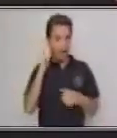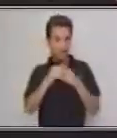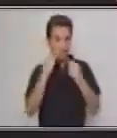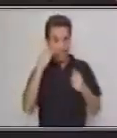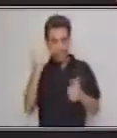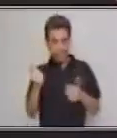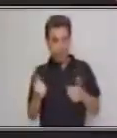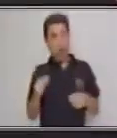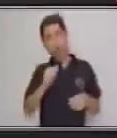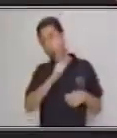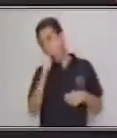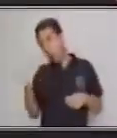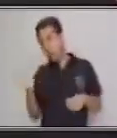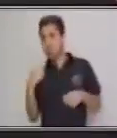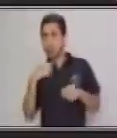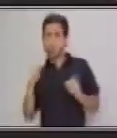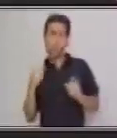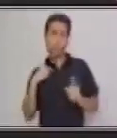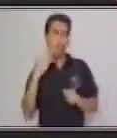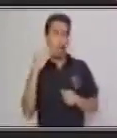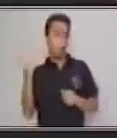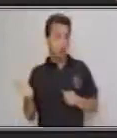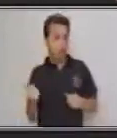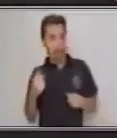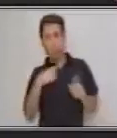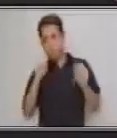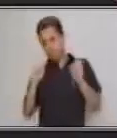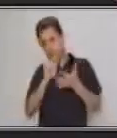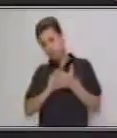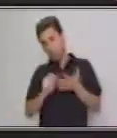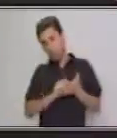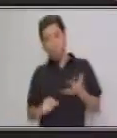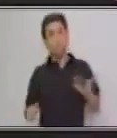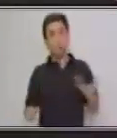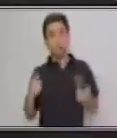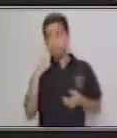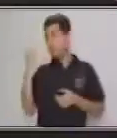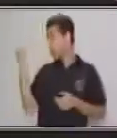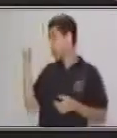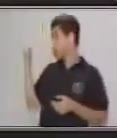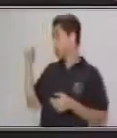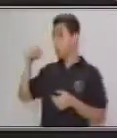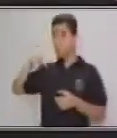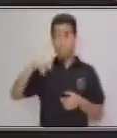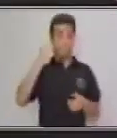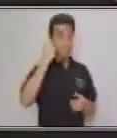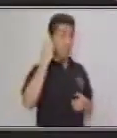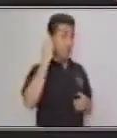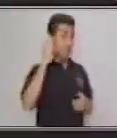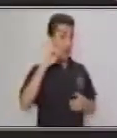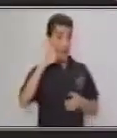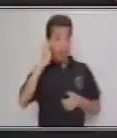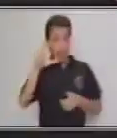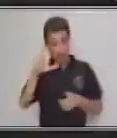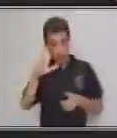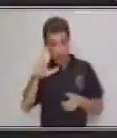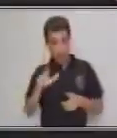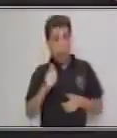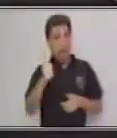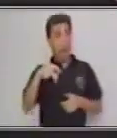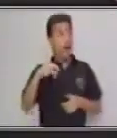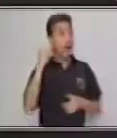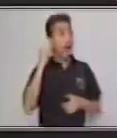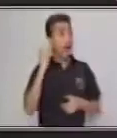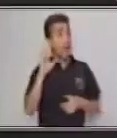nuestros personajes importantes es Miguel Ángel Asturias. ¿Lo conocen? ¿Sabían que el Teatro Nacional es nombrado por